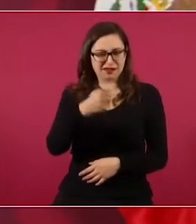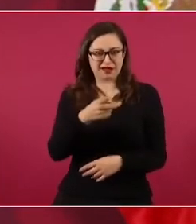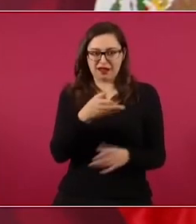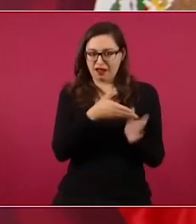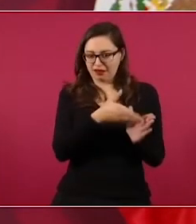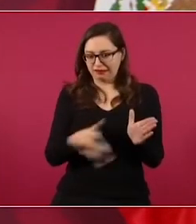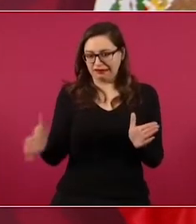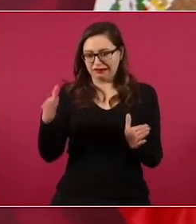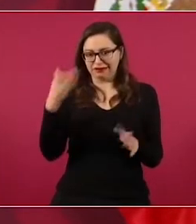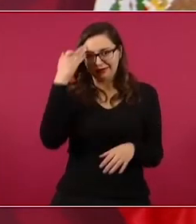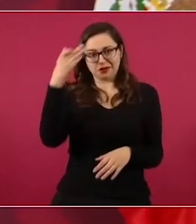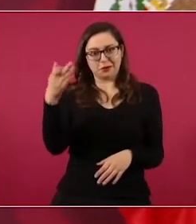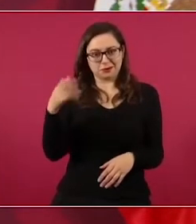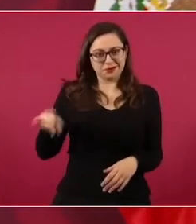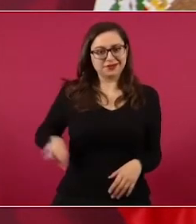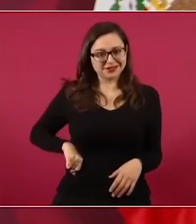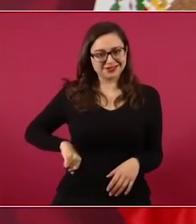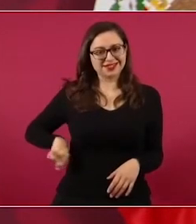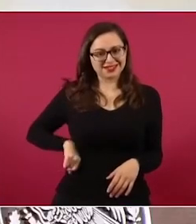importantísimos. Imagínense,